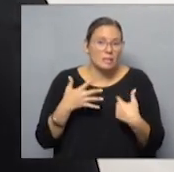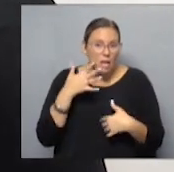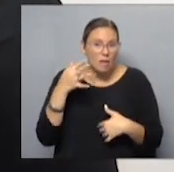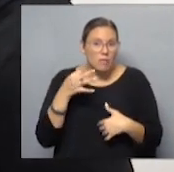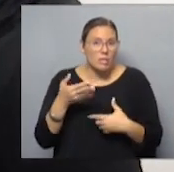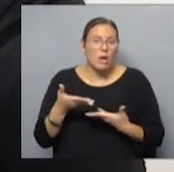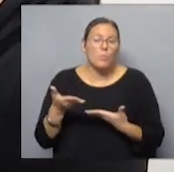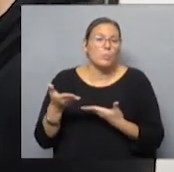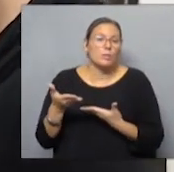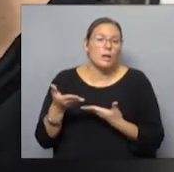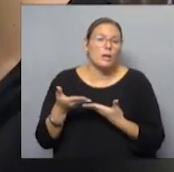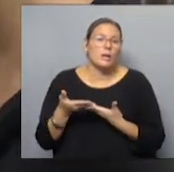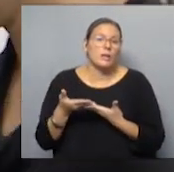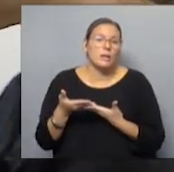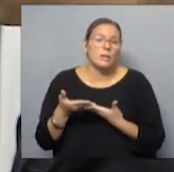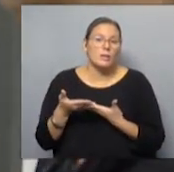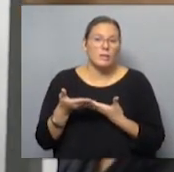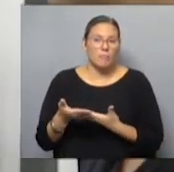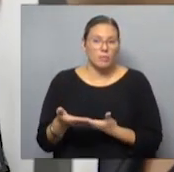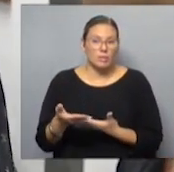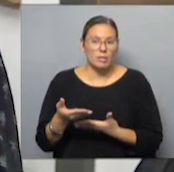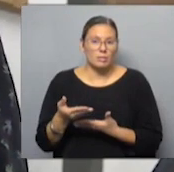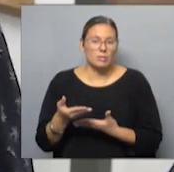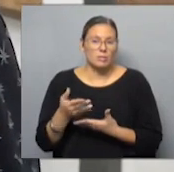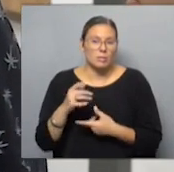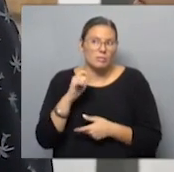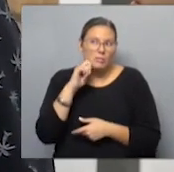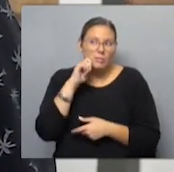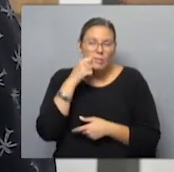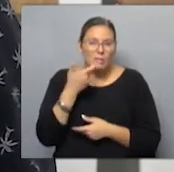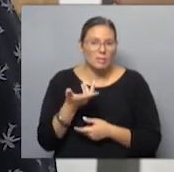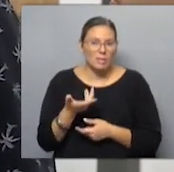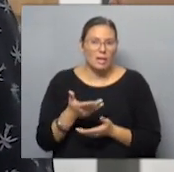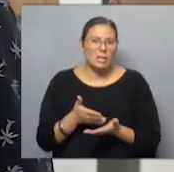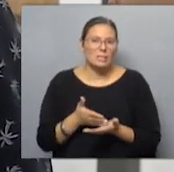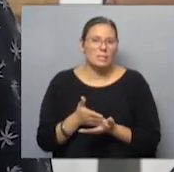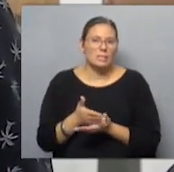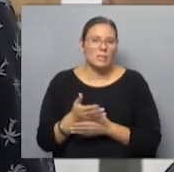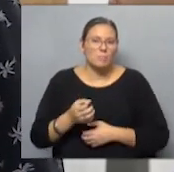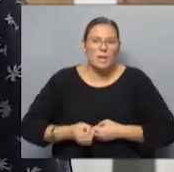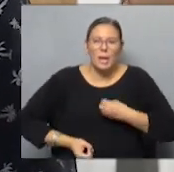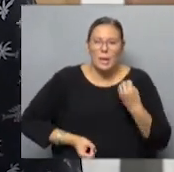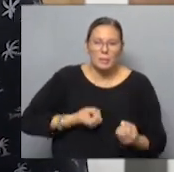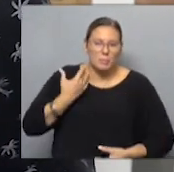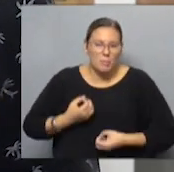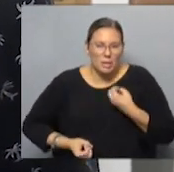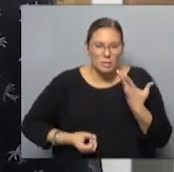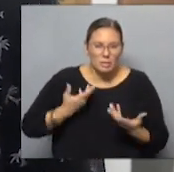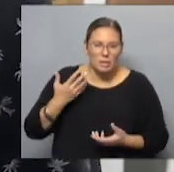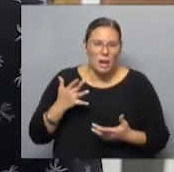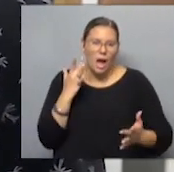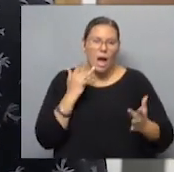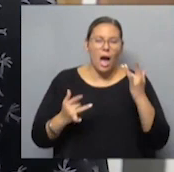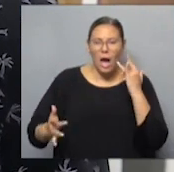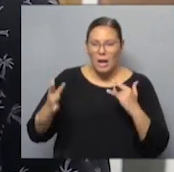una invitación más que bien recibida, ¿verdad? Es siempre poder expresarnos desde nuestro